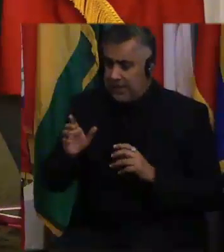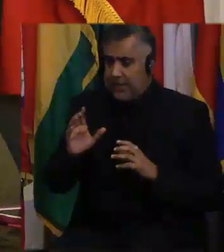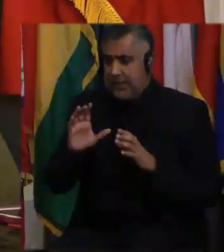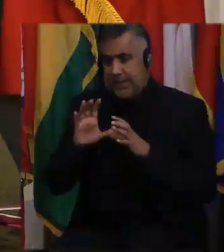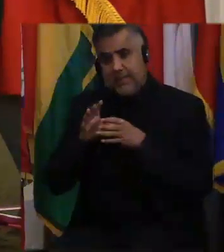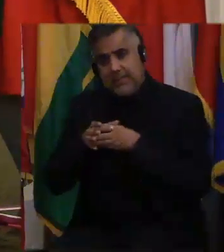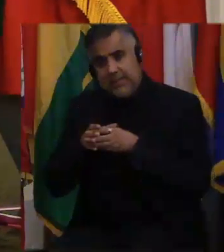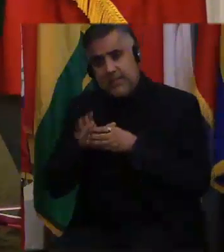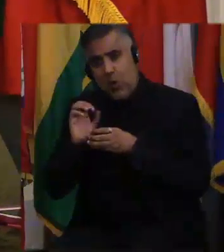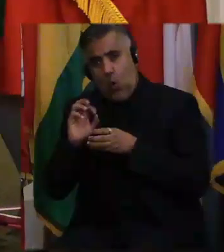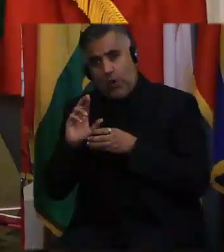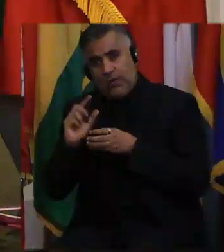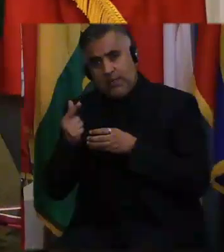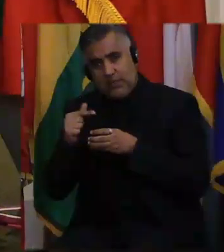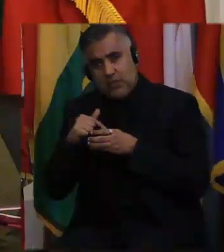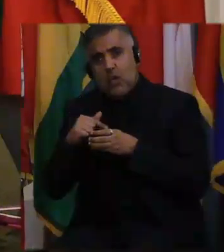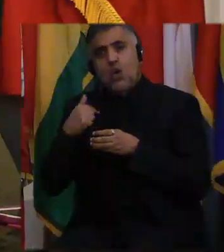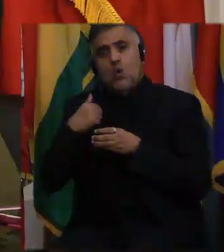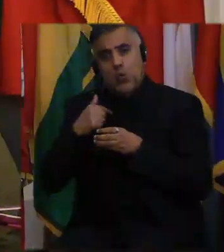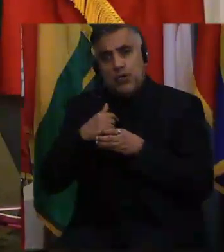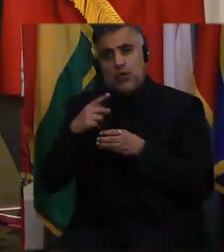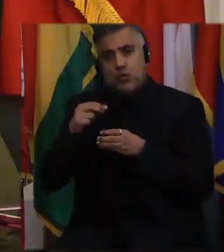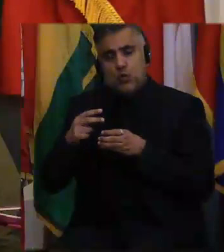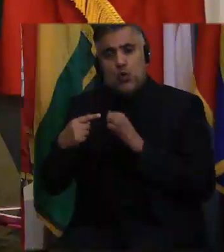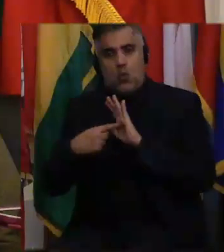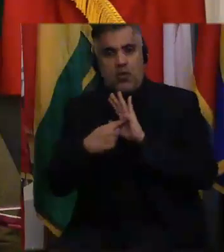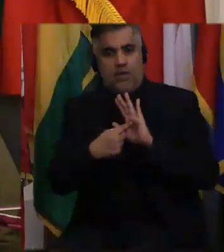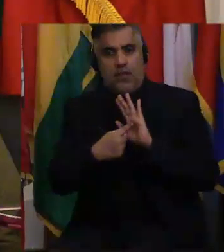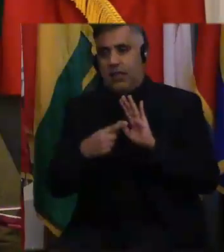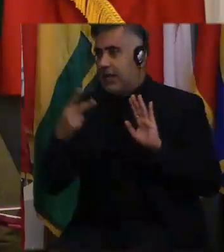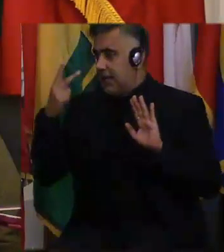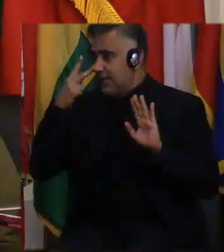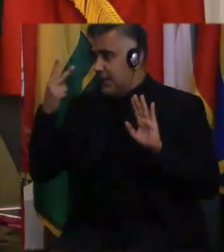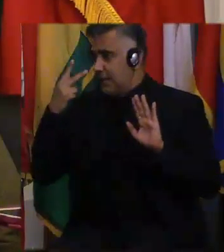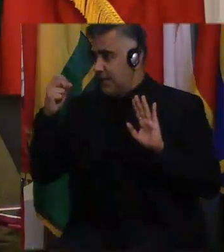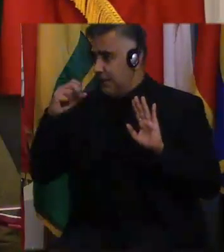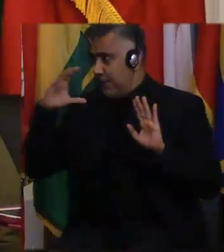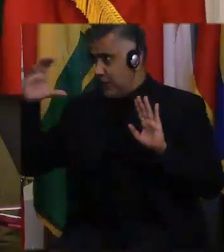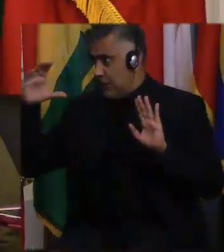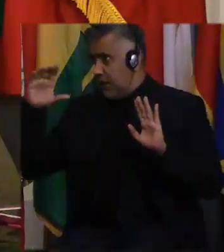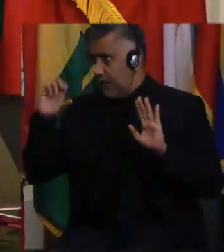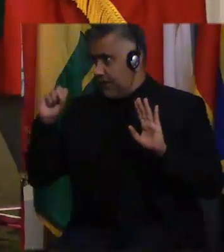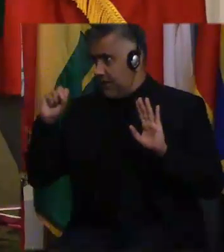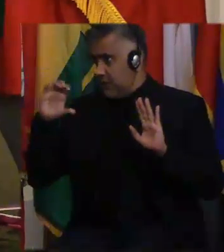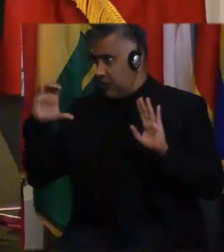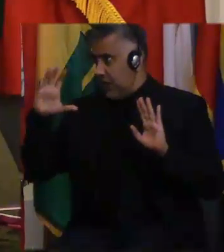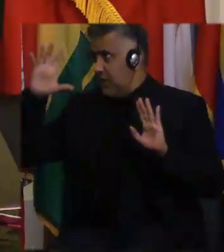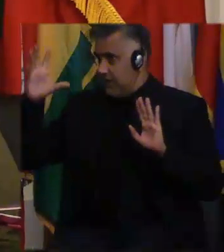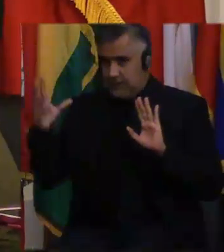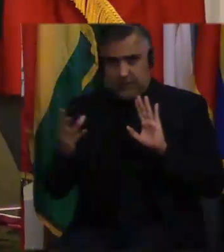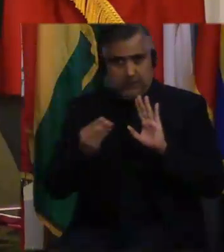reflejando la visión de la sociedad civil. Y eso me parece que es sumamente importante.